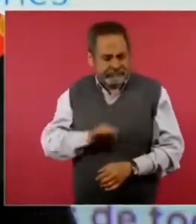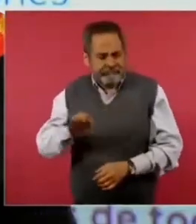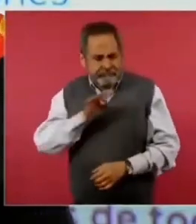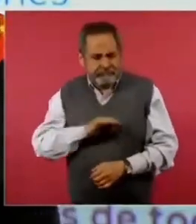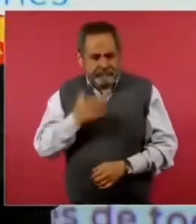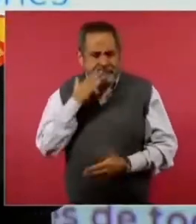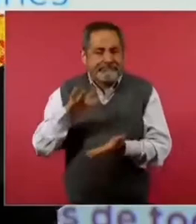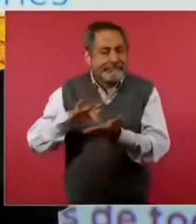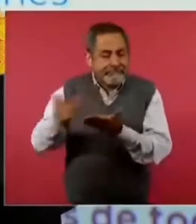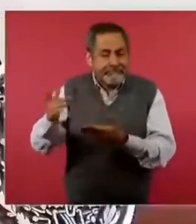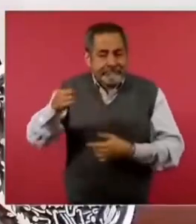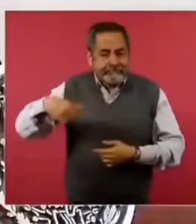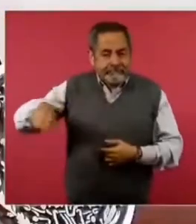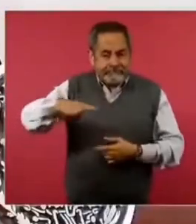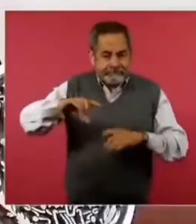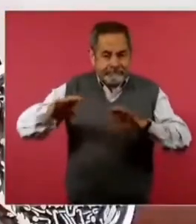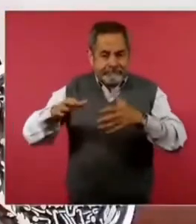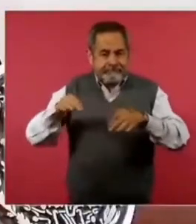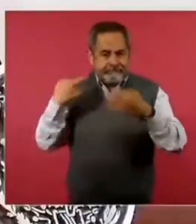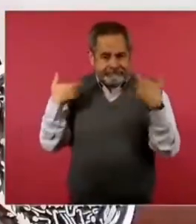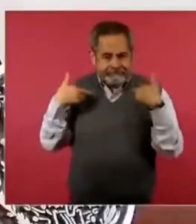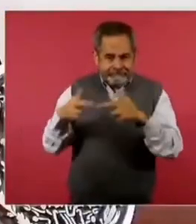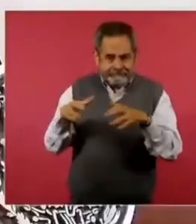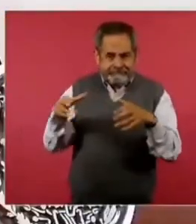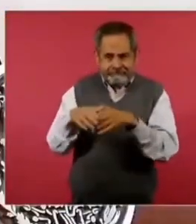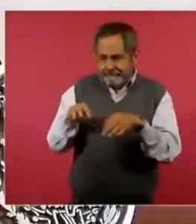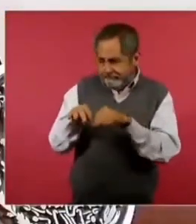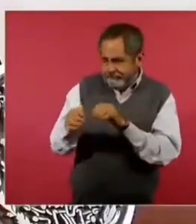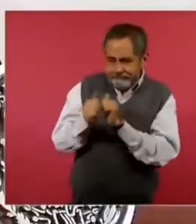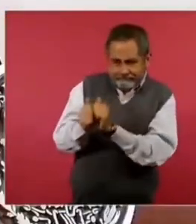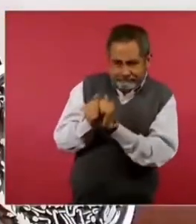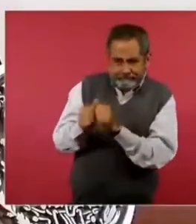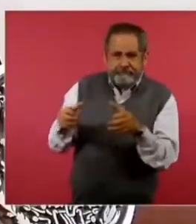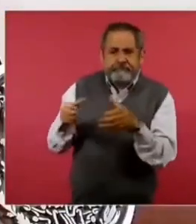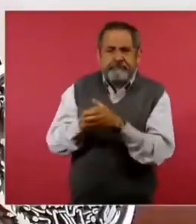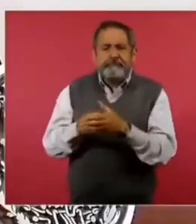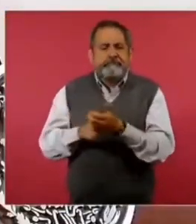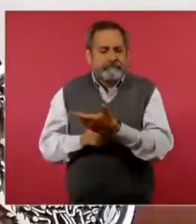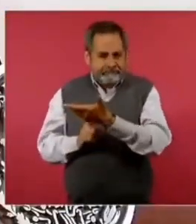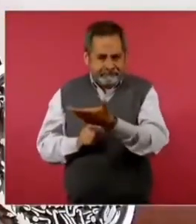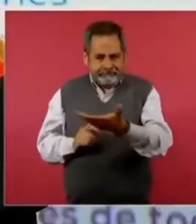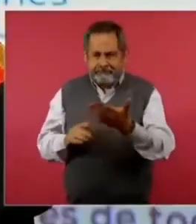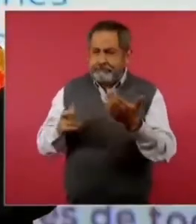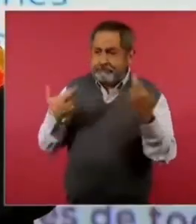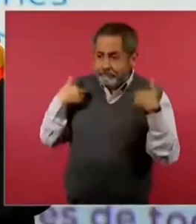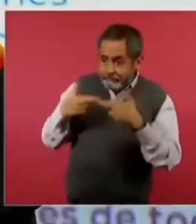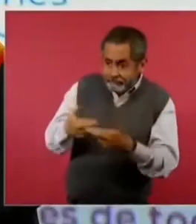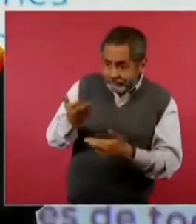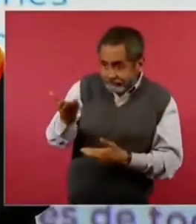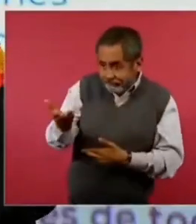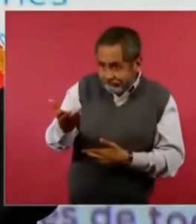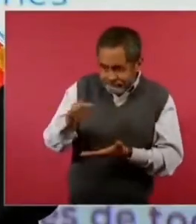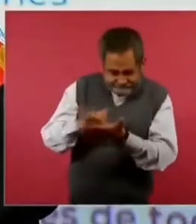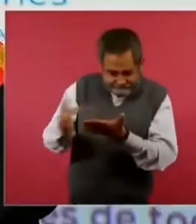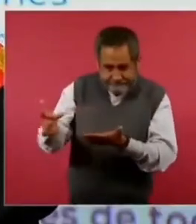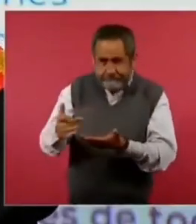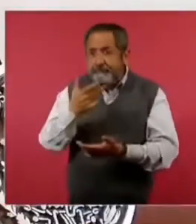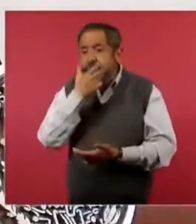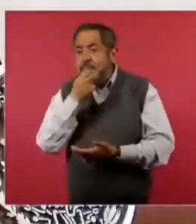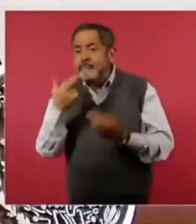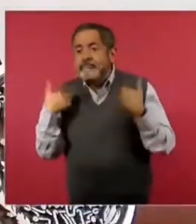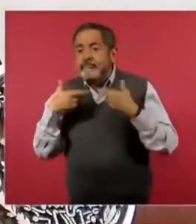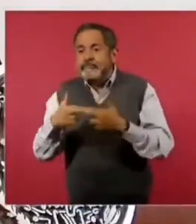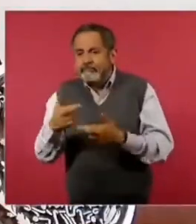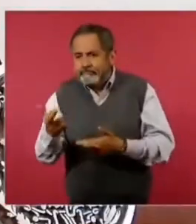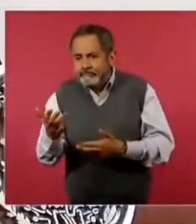Es gracias a ellos y al trabajo en equipo y al trabajo colectivo. Maestra, gracias. Maestro,